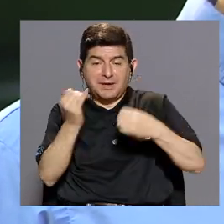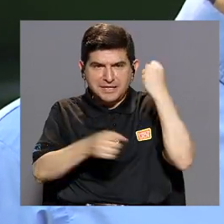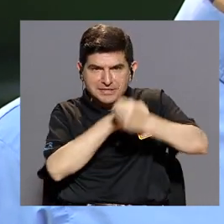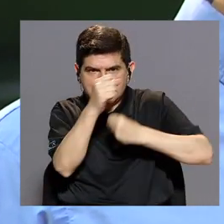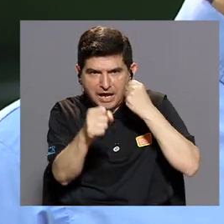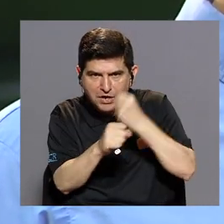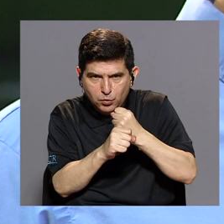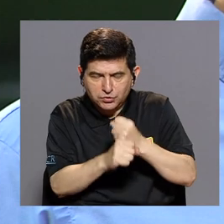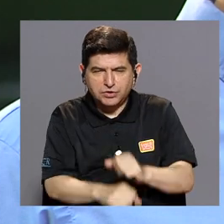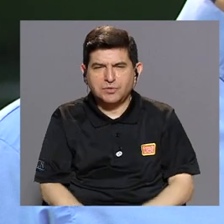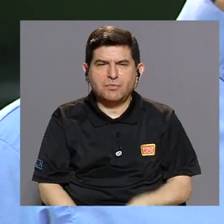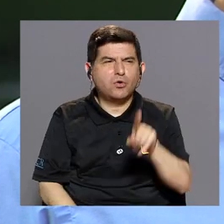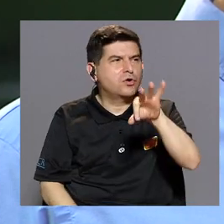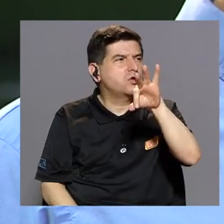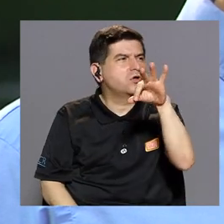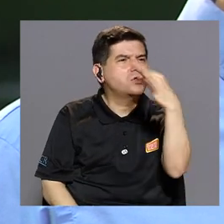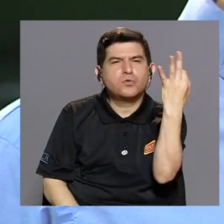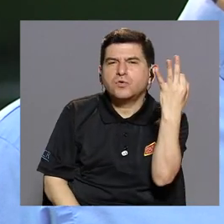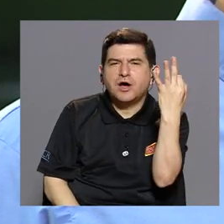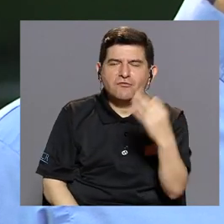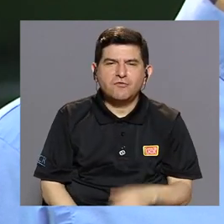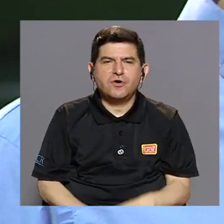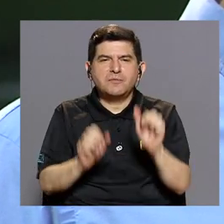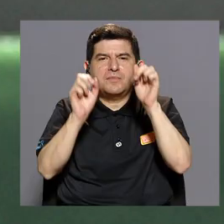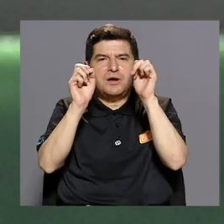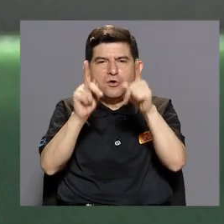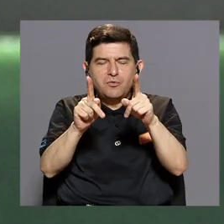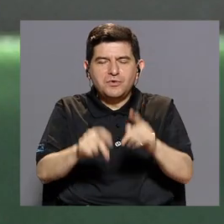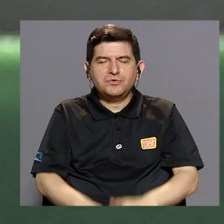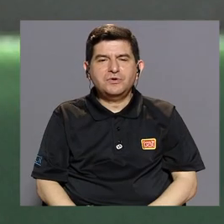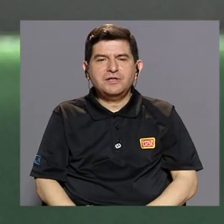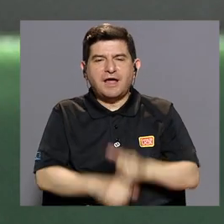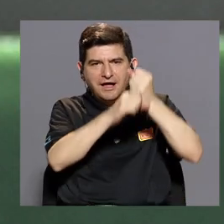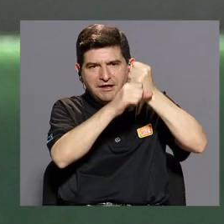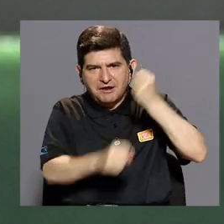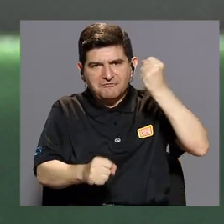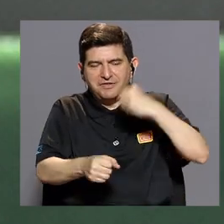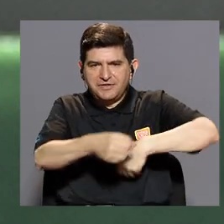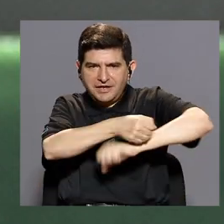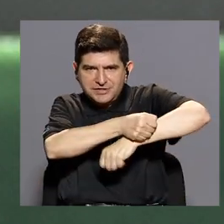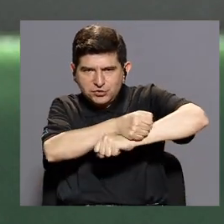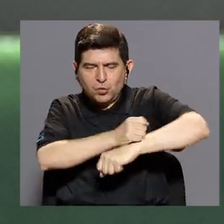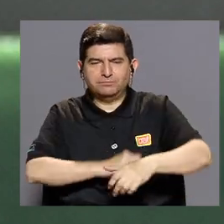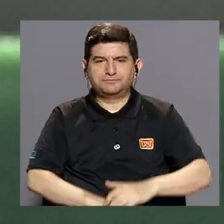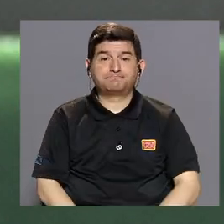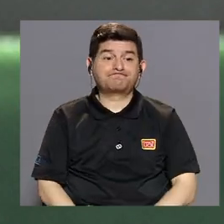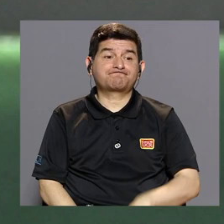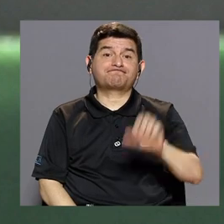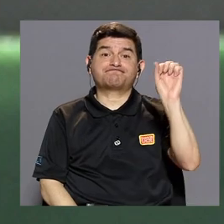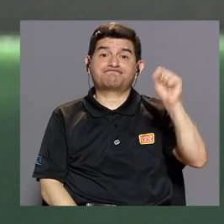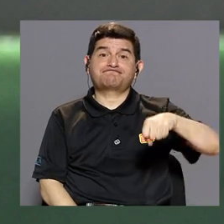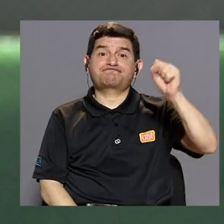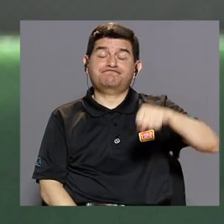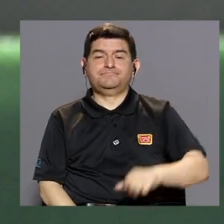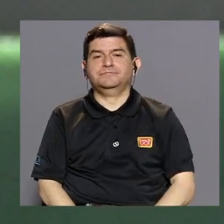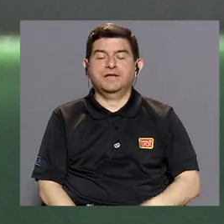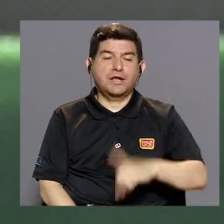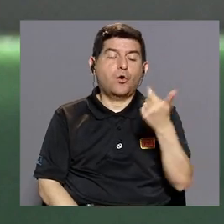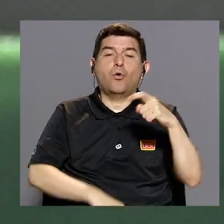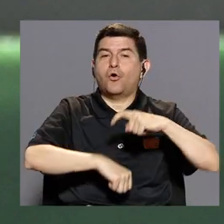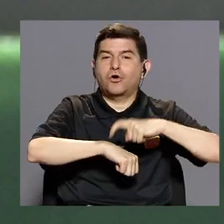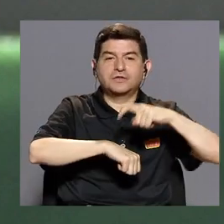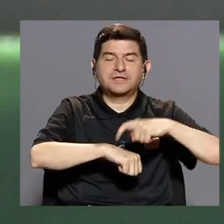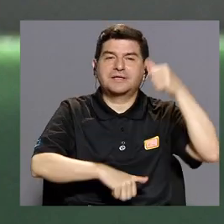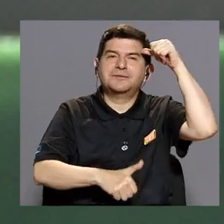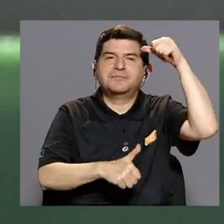año, y que de algún modo le abre las puertas de la Federación de Fútbol. Sí, ¿verdad? Es otra etapa